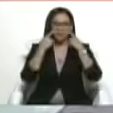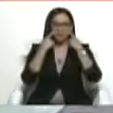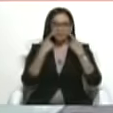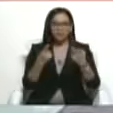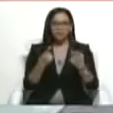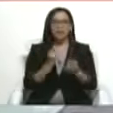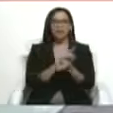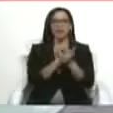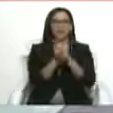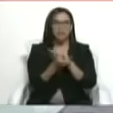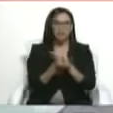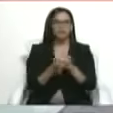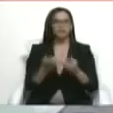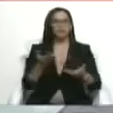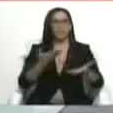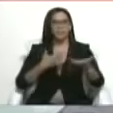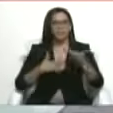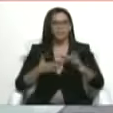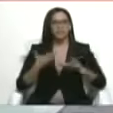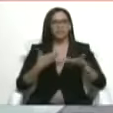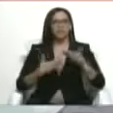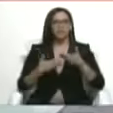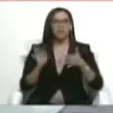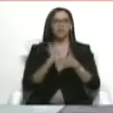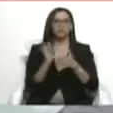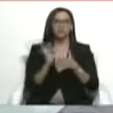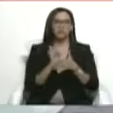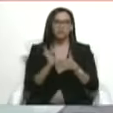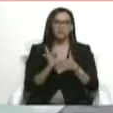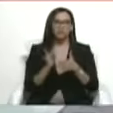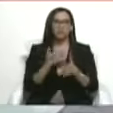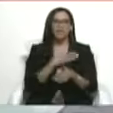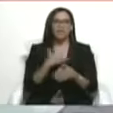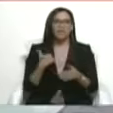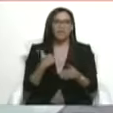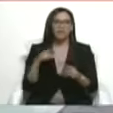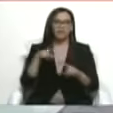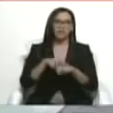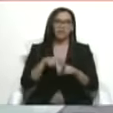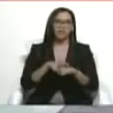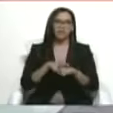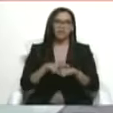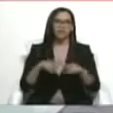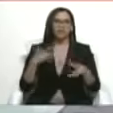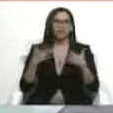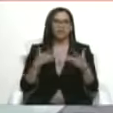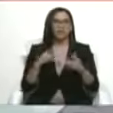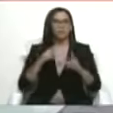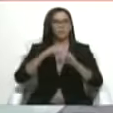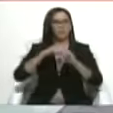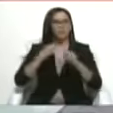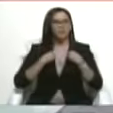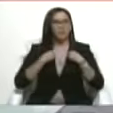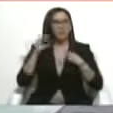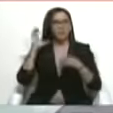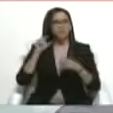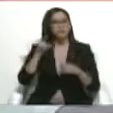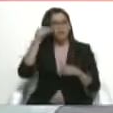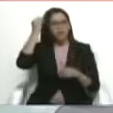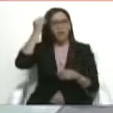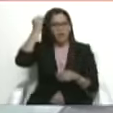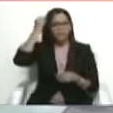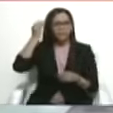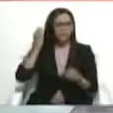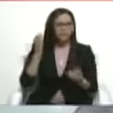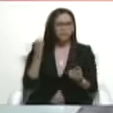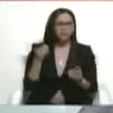que va ocurriendo en función de querer alterar este clima positivo que vive el país. Tú puedes creer,